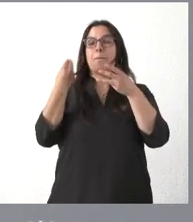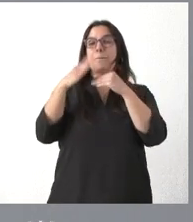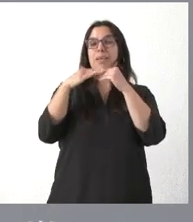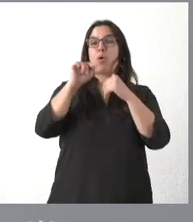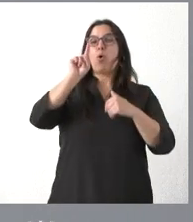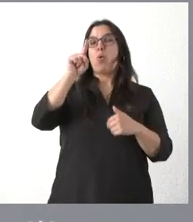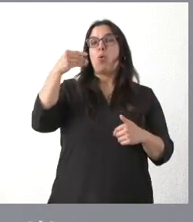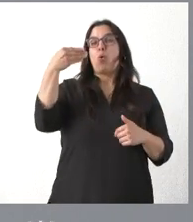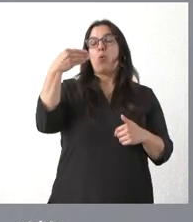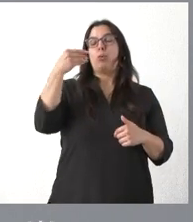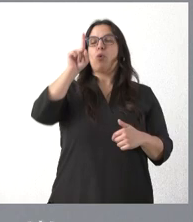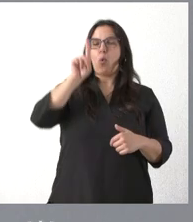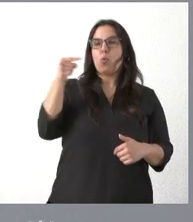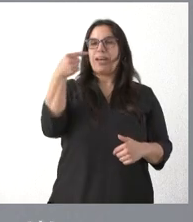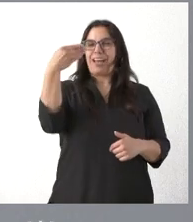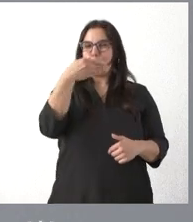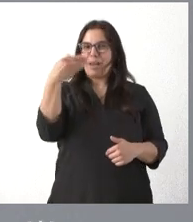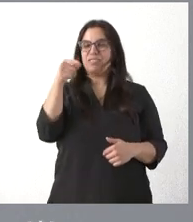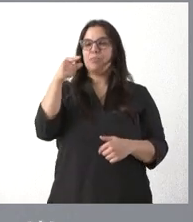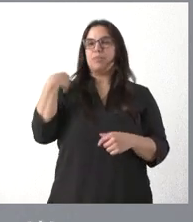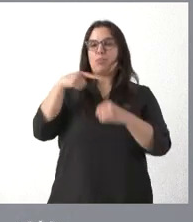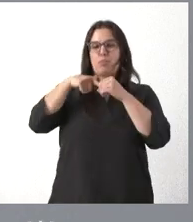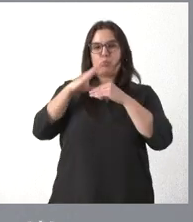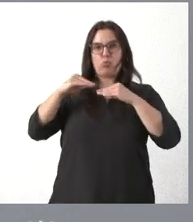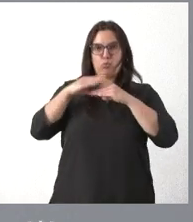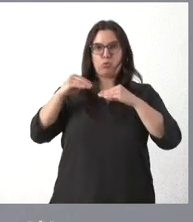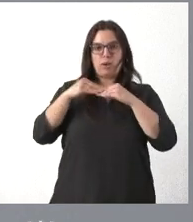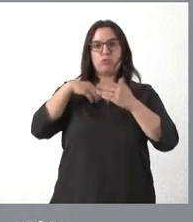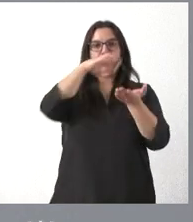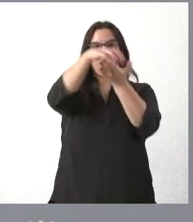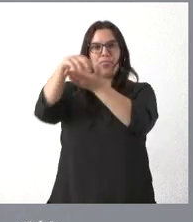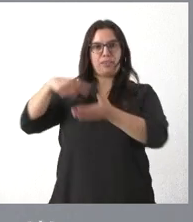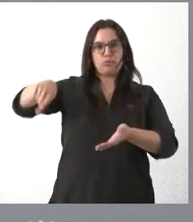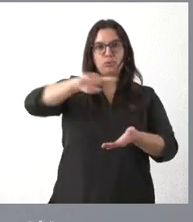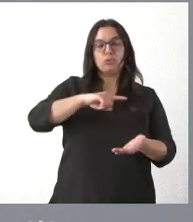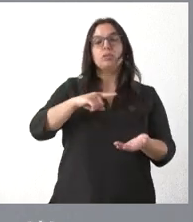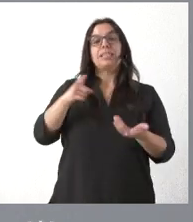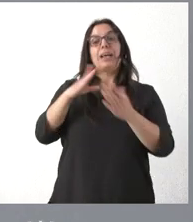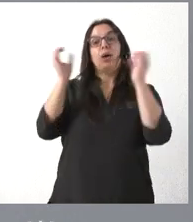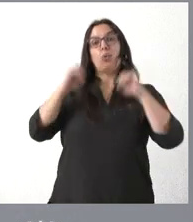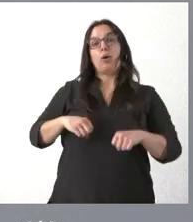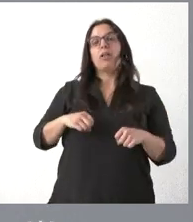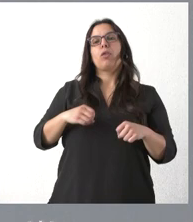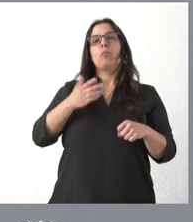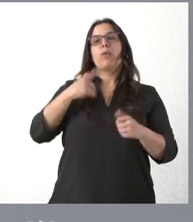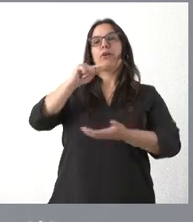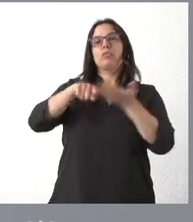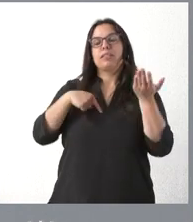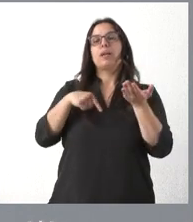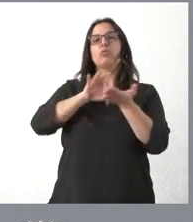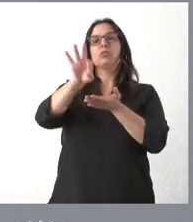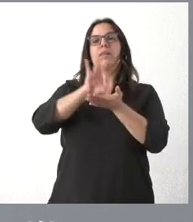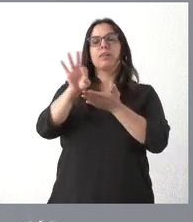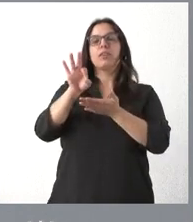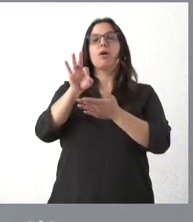en puesto de usuario en dichos centros asistenciales sanitarios y este acuerdo va a permitir la contratación de un servicio de ejecución de